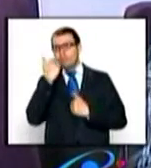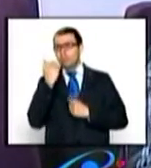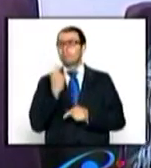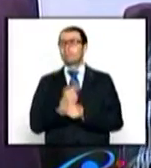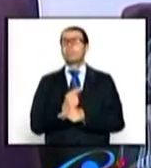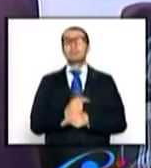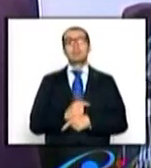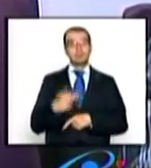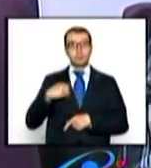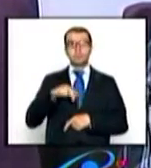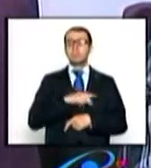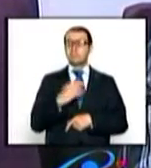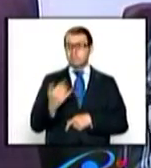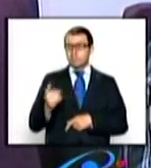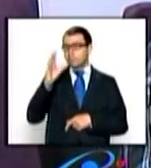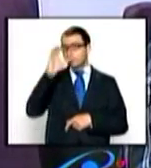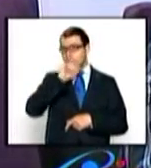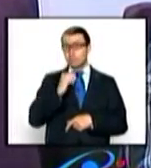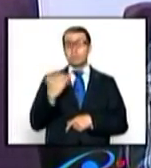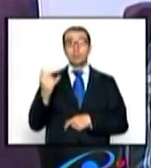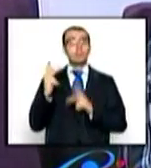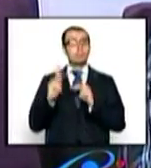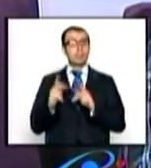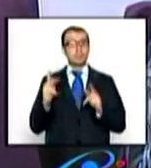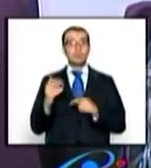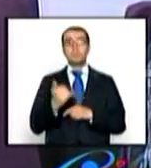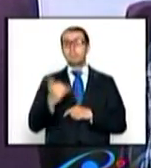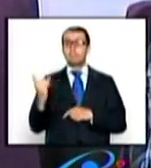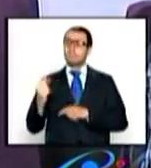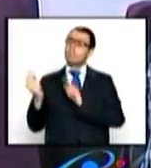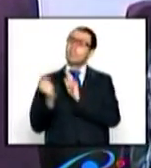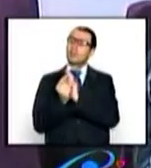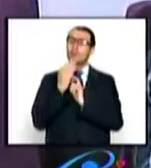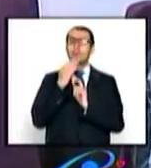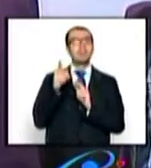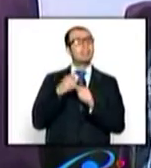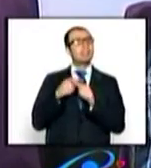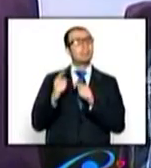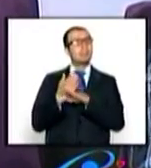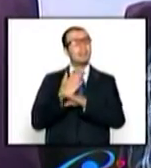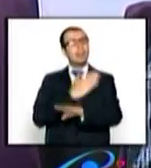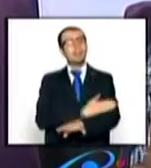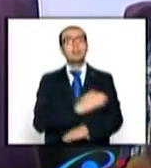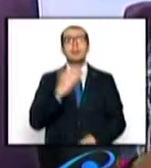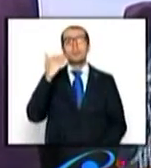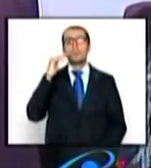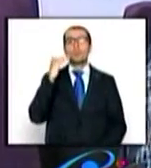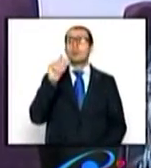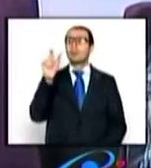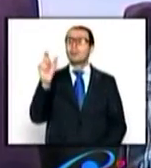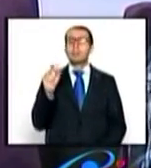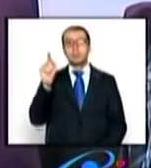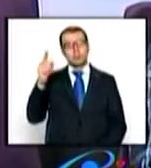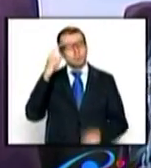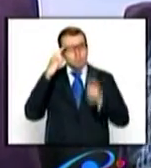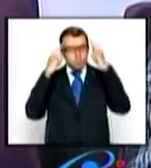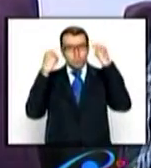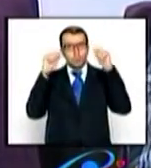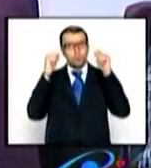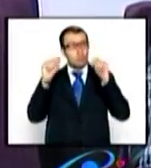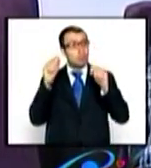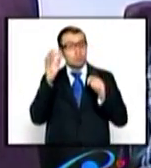cual podemos ver que personas o pacientes que se acercan a nosotros también, por ejemplo, la semana pasada vimos una señora que tenía la inquietud acerca de si podía